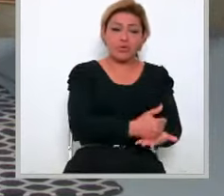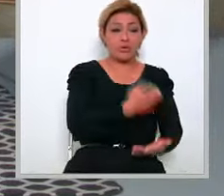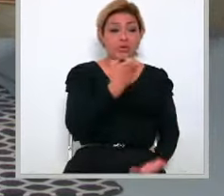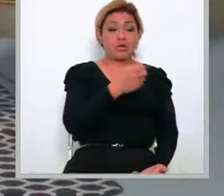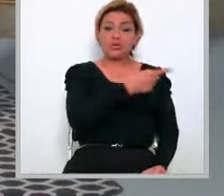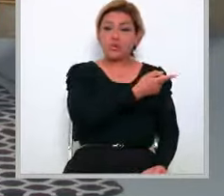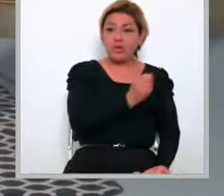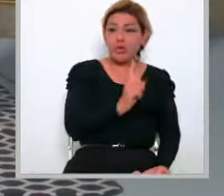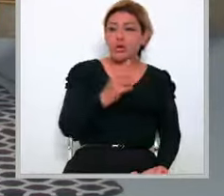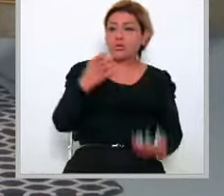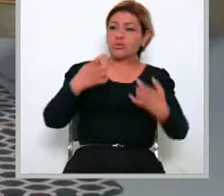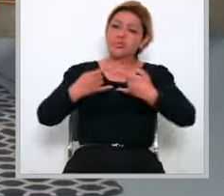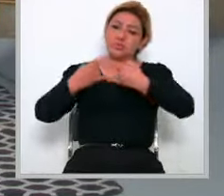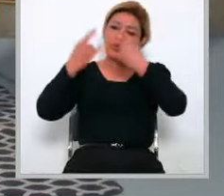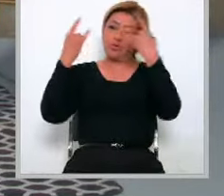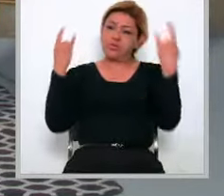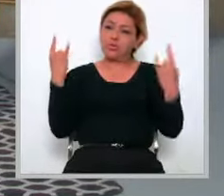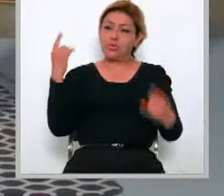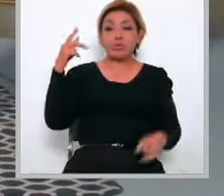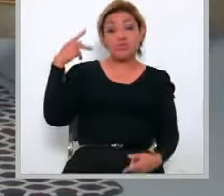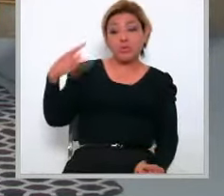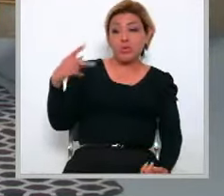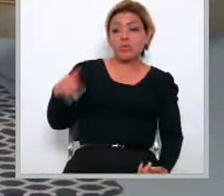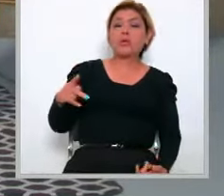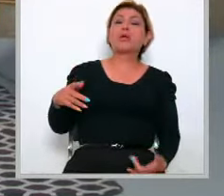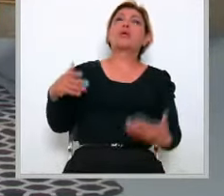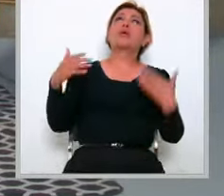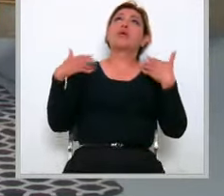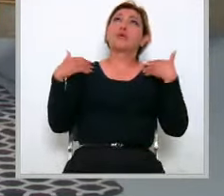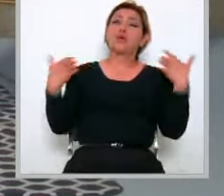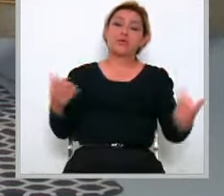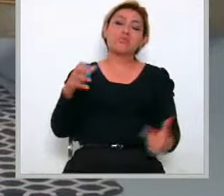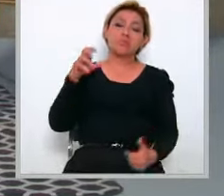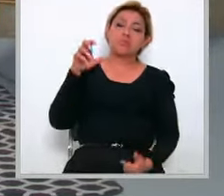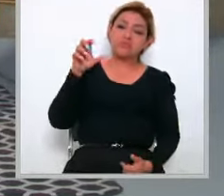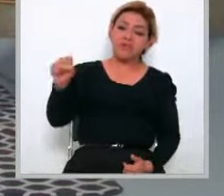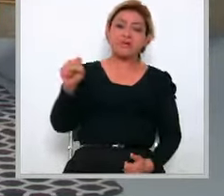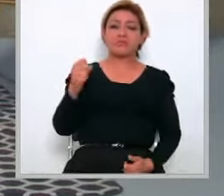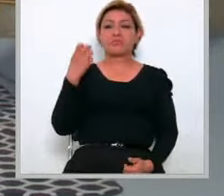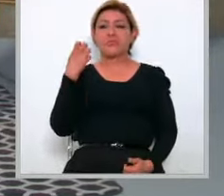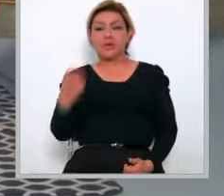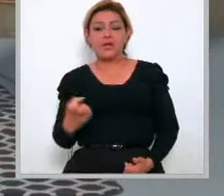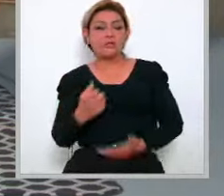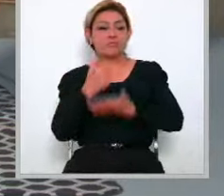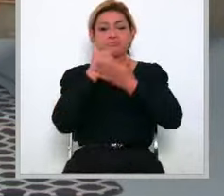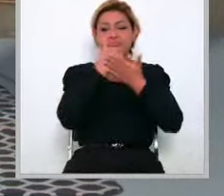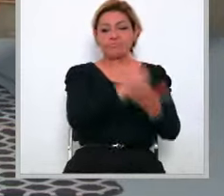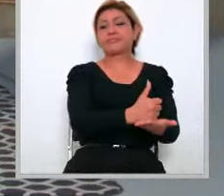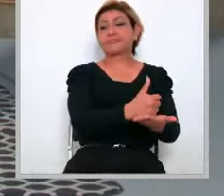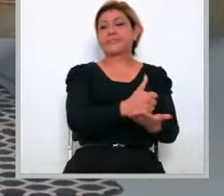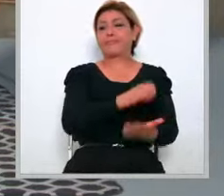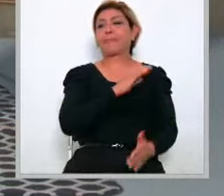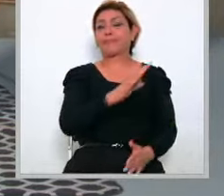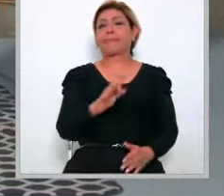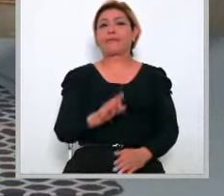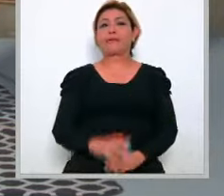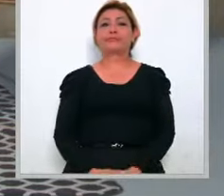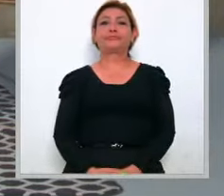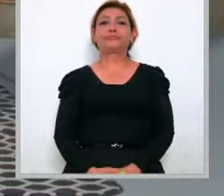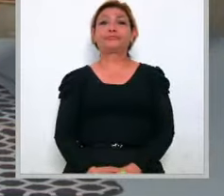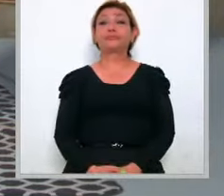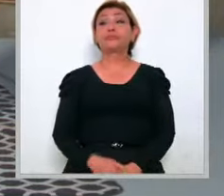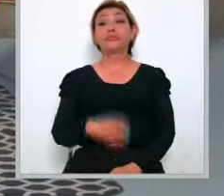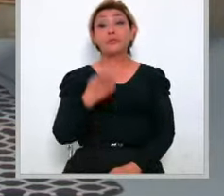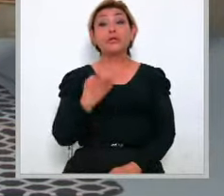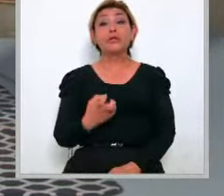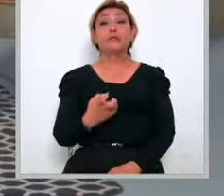para Xochitl. Y de este lado también tenemos a Ian, que él en su entorno también ha hecho el papel de impulsor